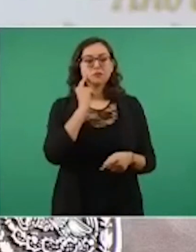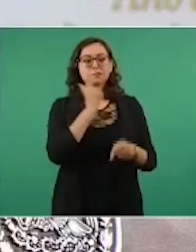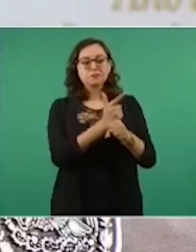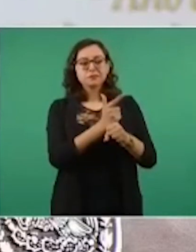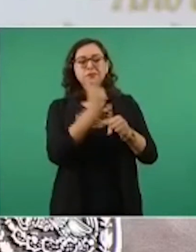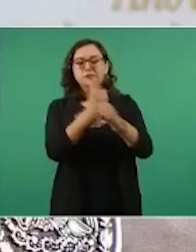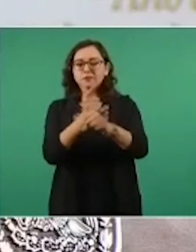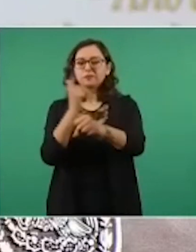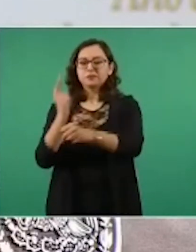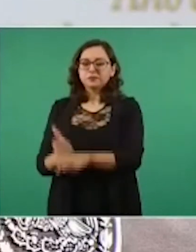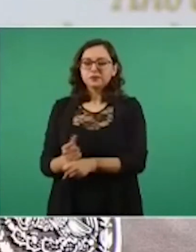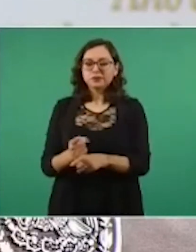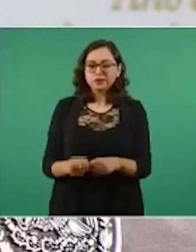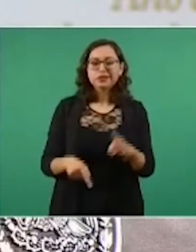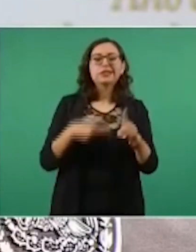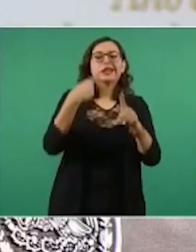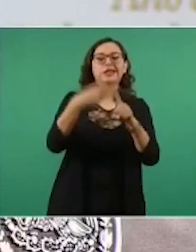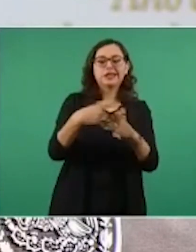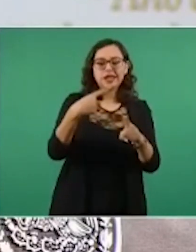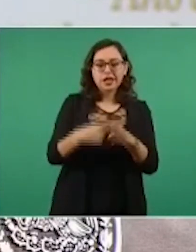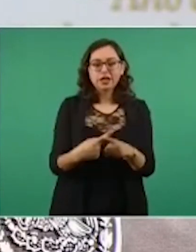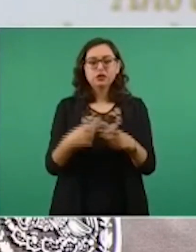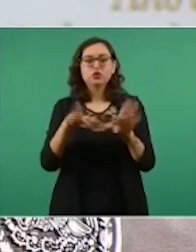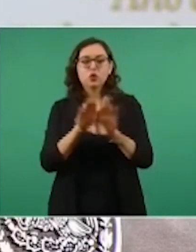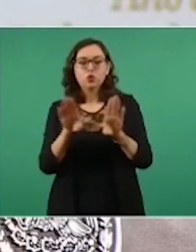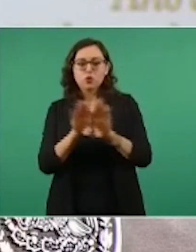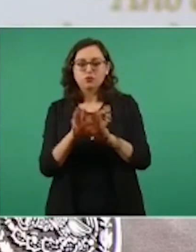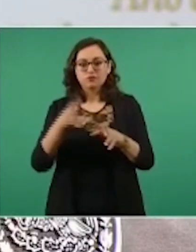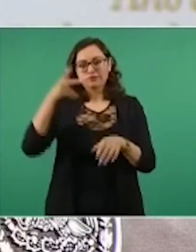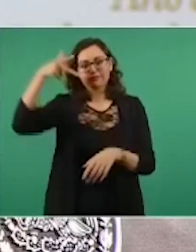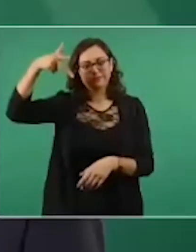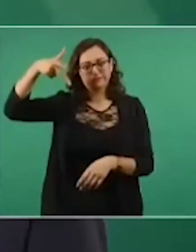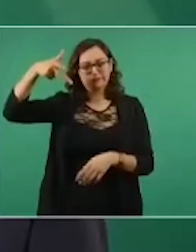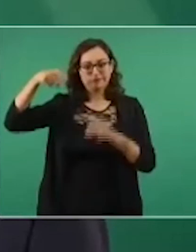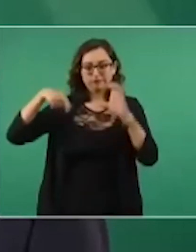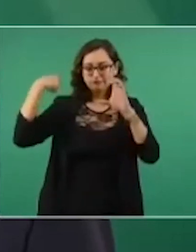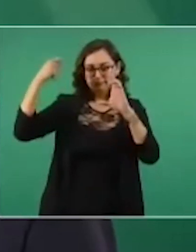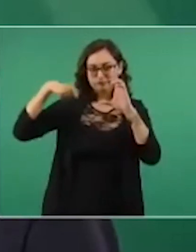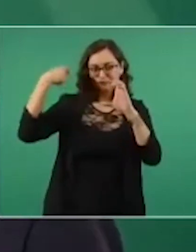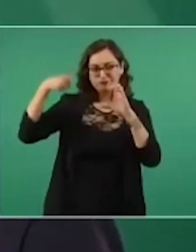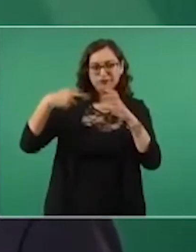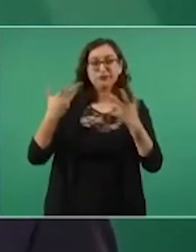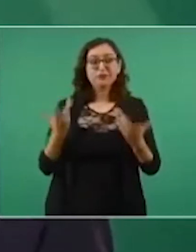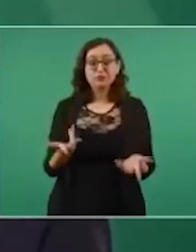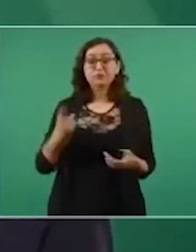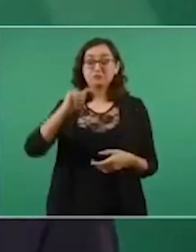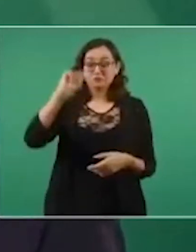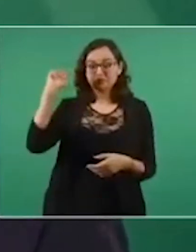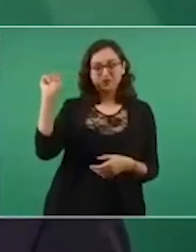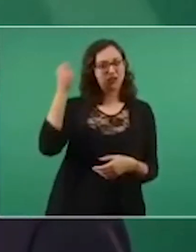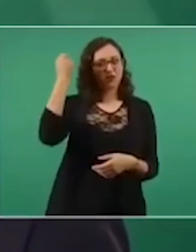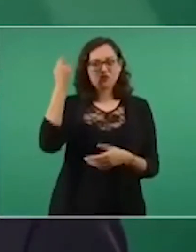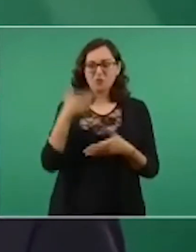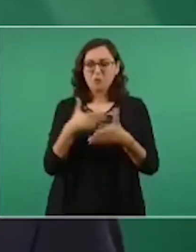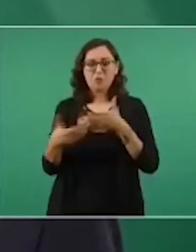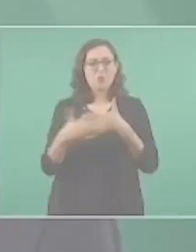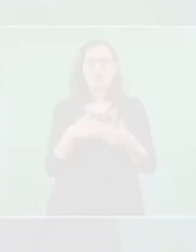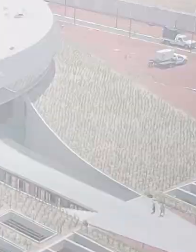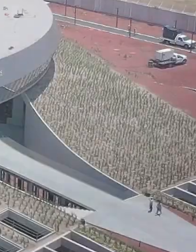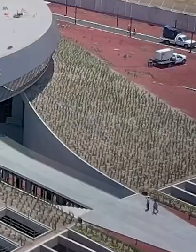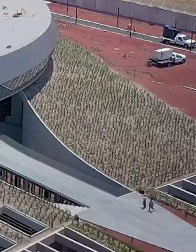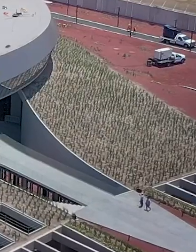quiénes actúan en ilícitos. Es tecnología aquí en la ciudad, lo